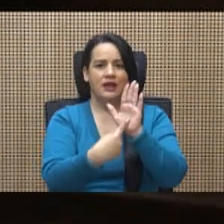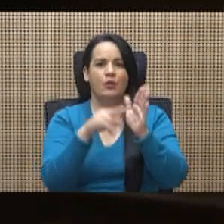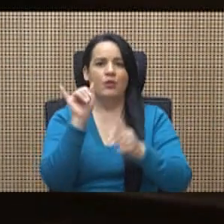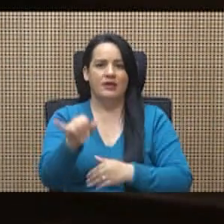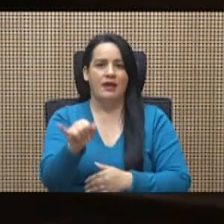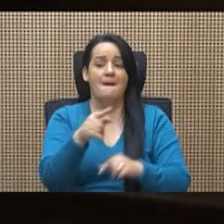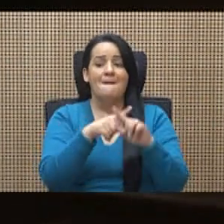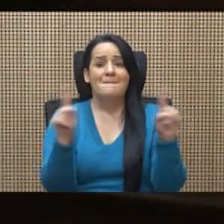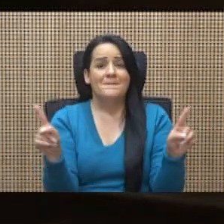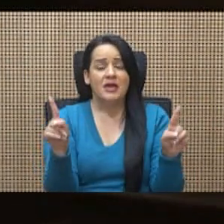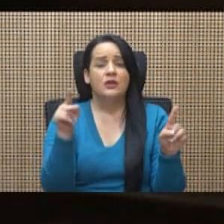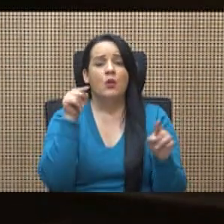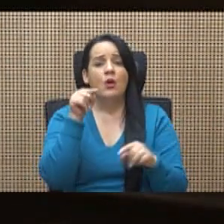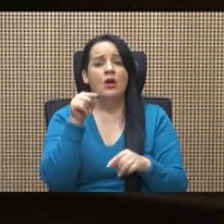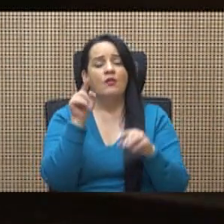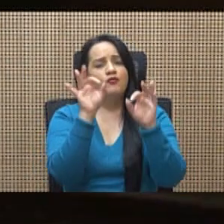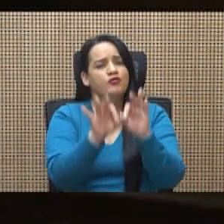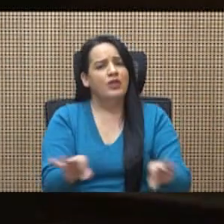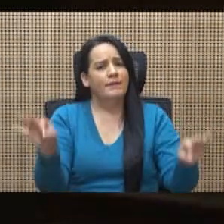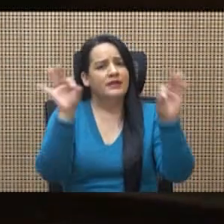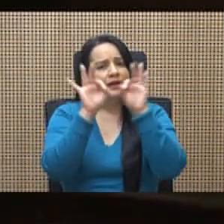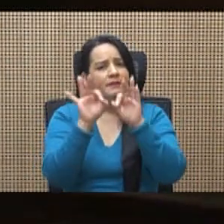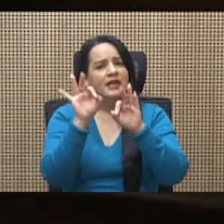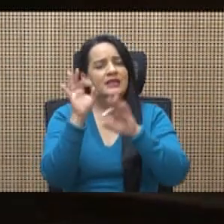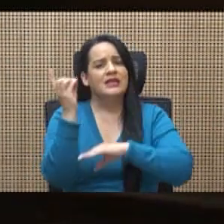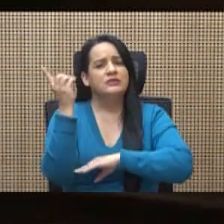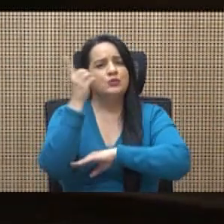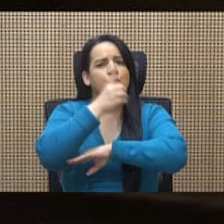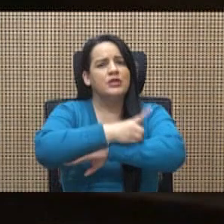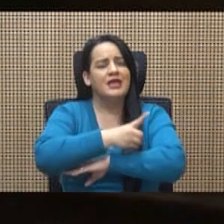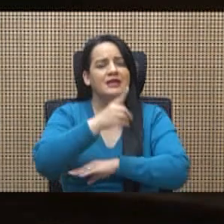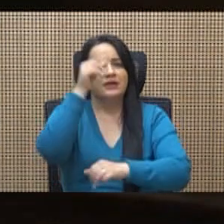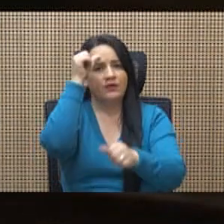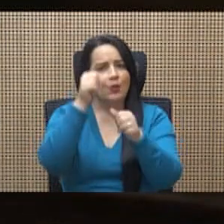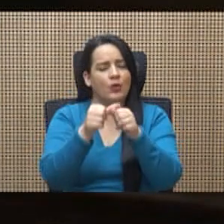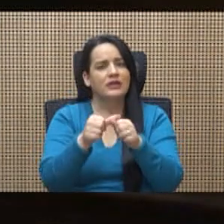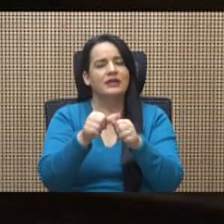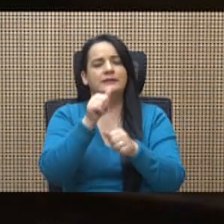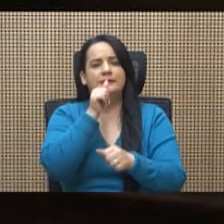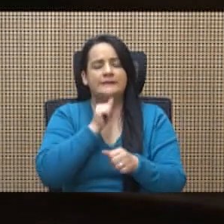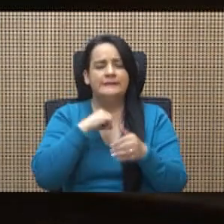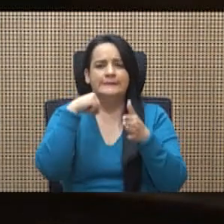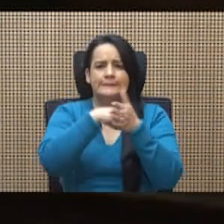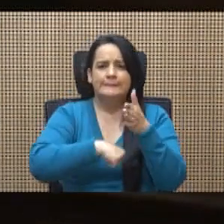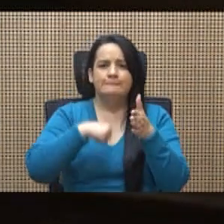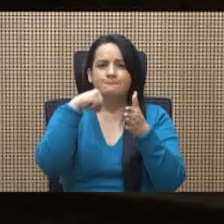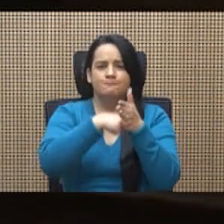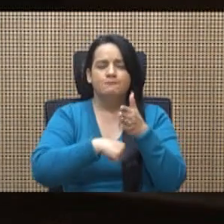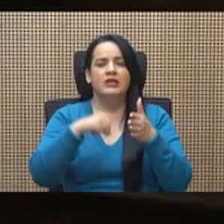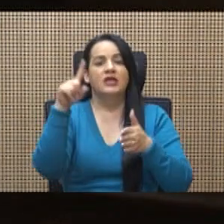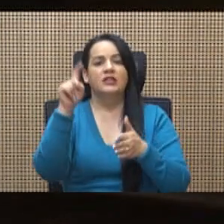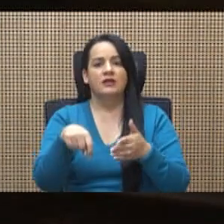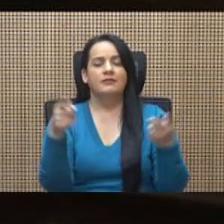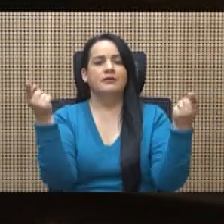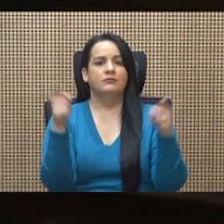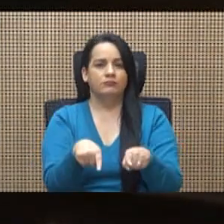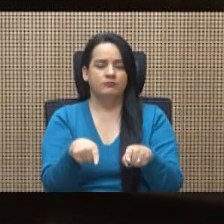fundamentalmente es un día en que se recuerda la resistencia y la lucha que debe darse